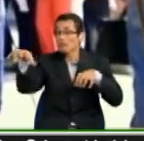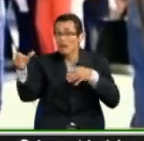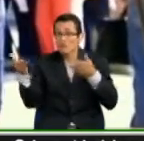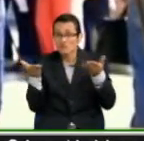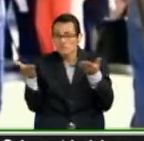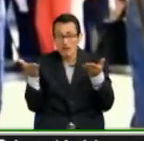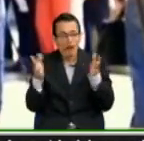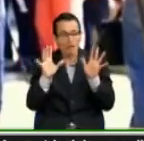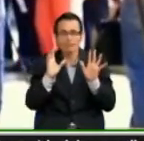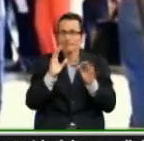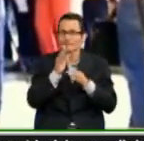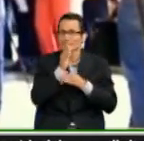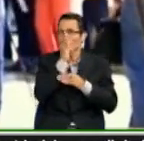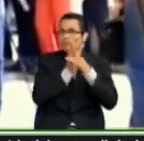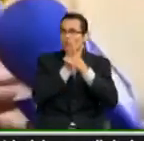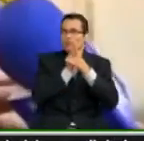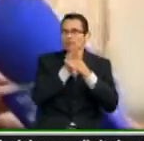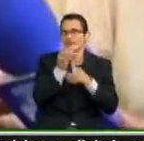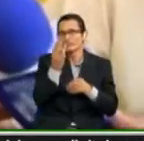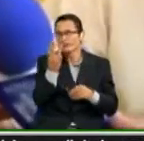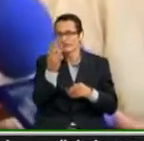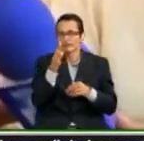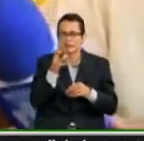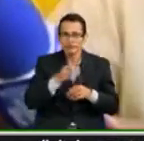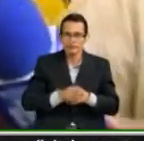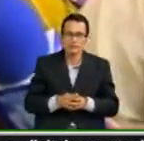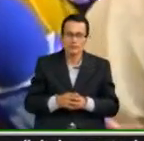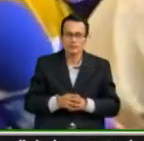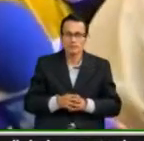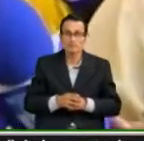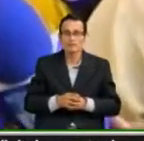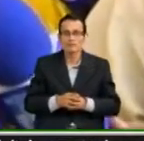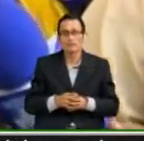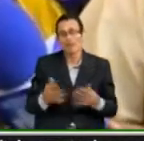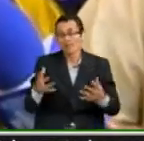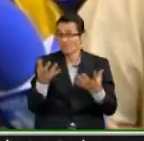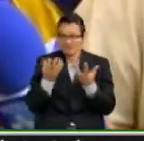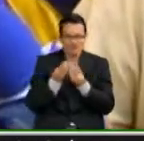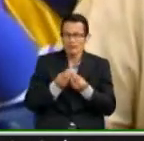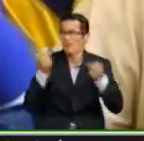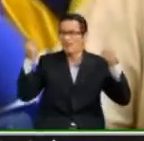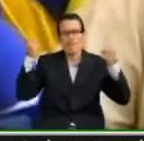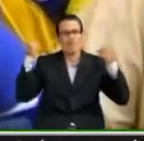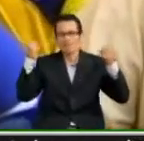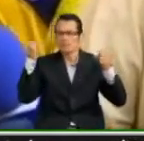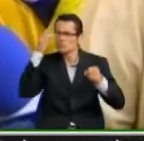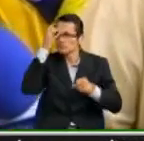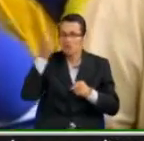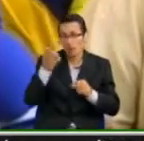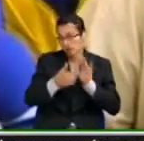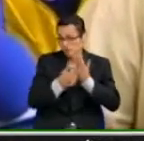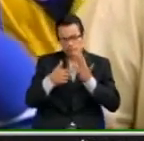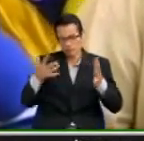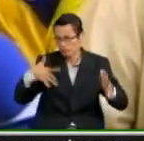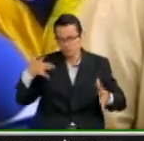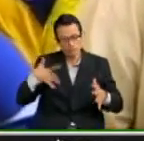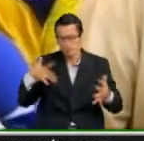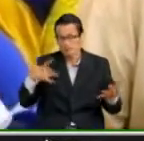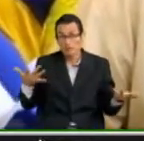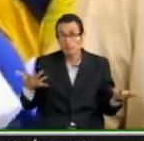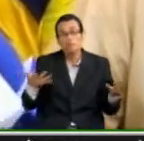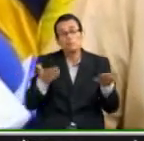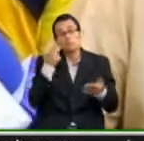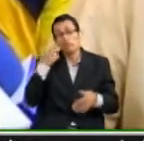la contratación del personal. Este plantón es el inicio de la protesta, pero según cómo se den las cosas y si el